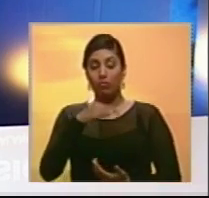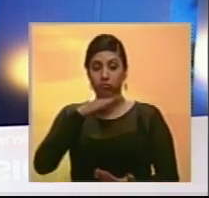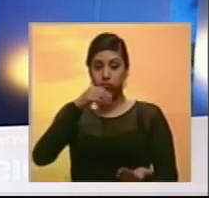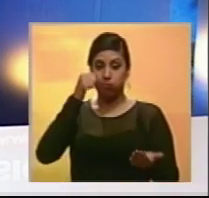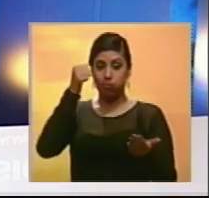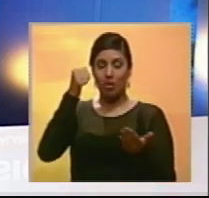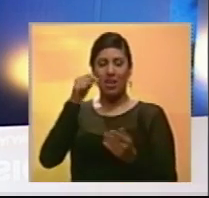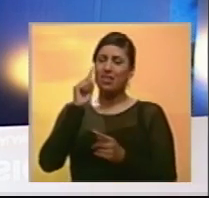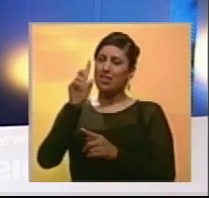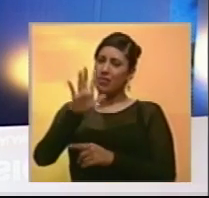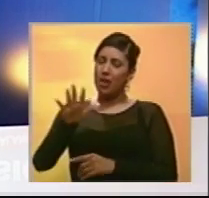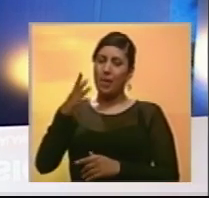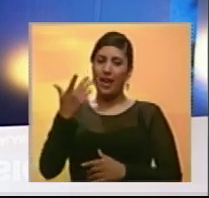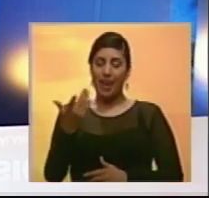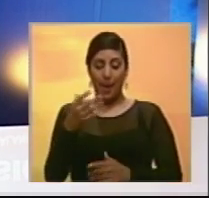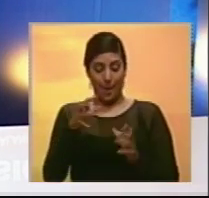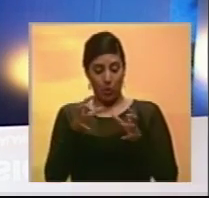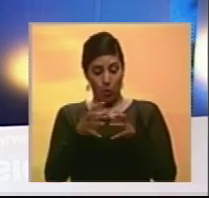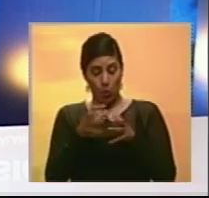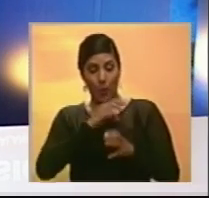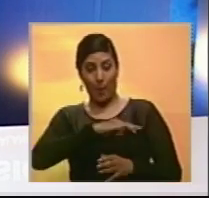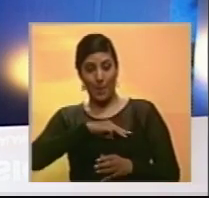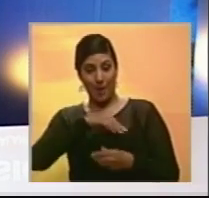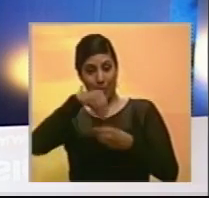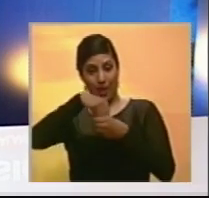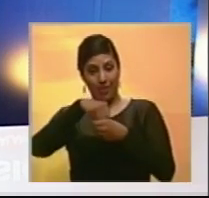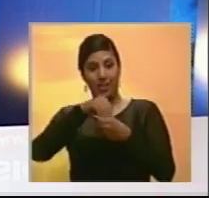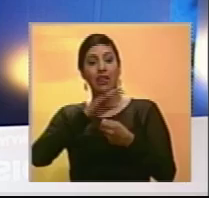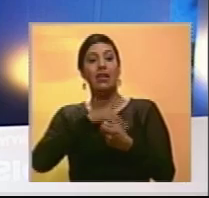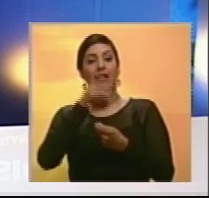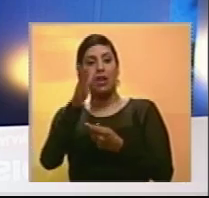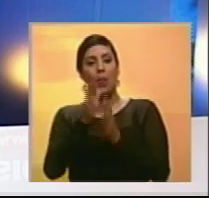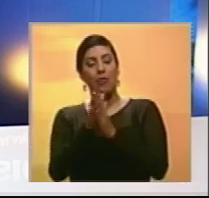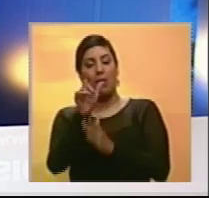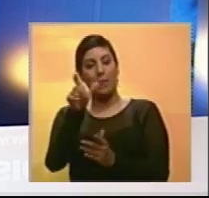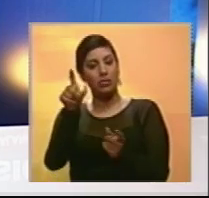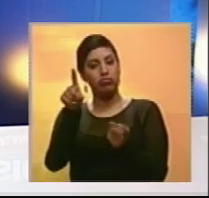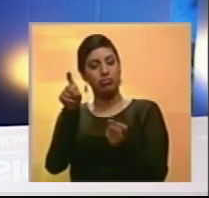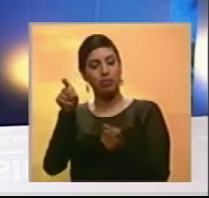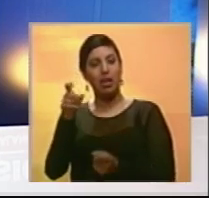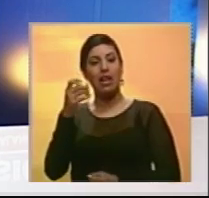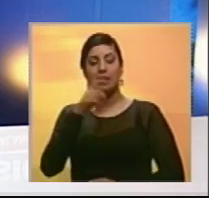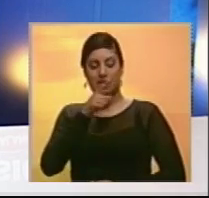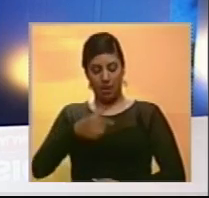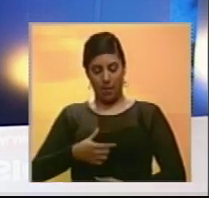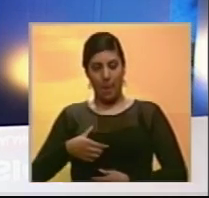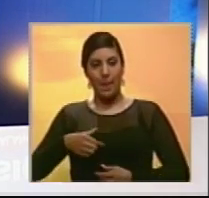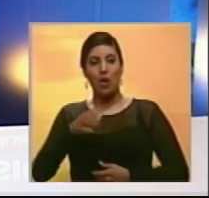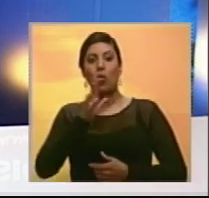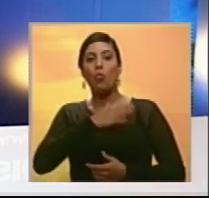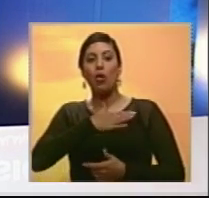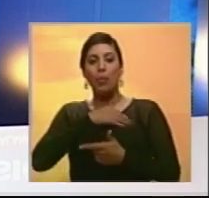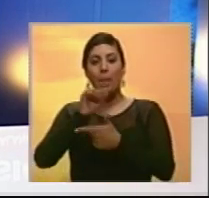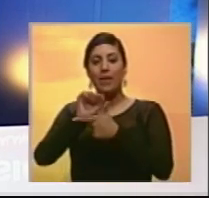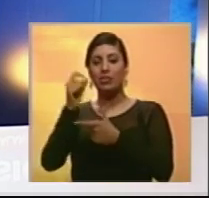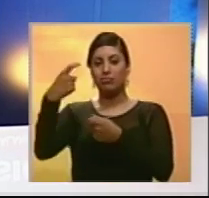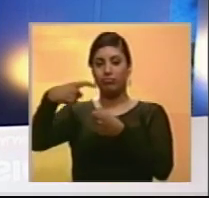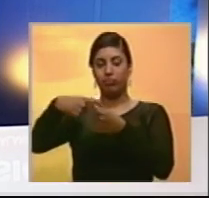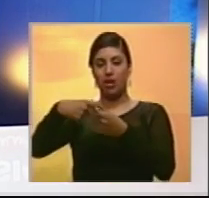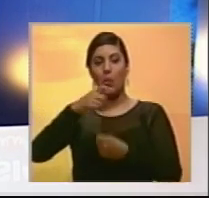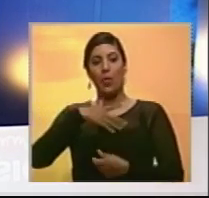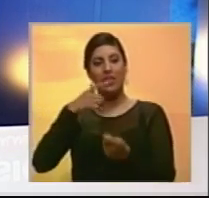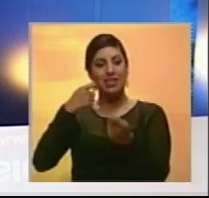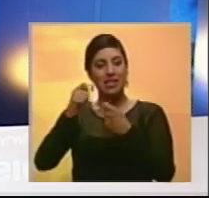producción, condenó la posibilidad de que los miembros de estas instancias lleguen a pedir a los ciudadanos una identificación del Partido Socialista Unido de Venezuela para